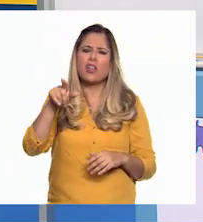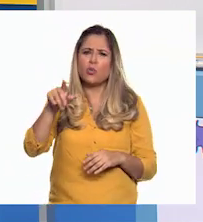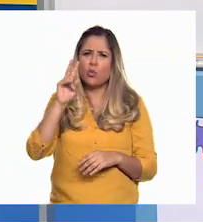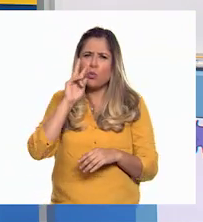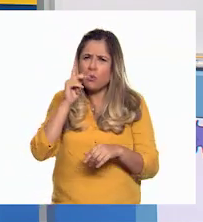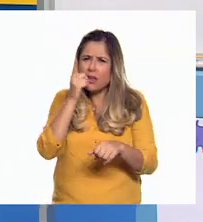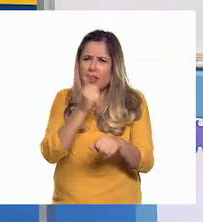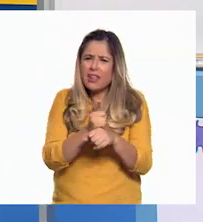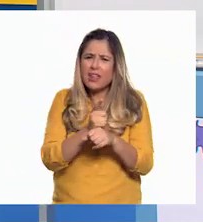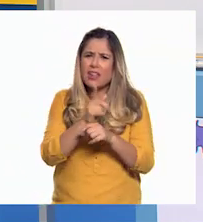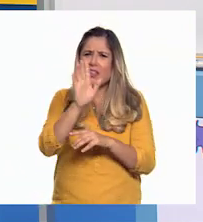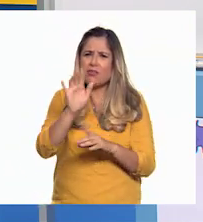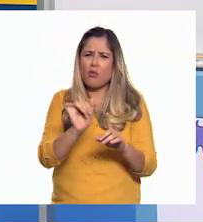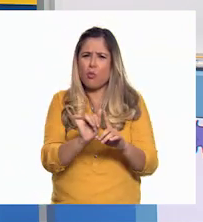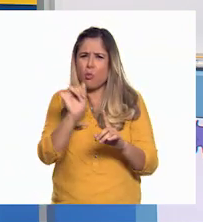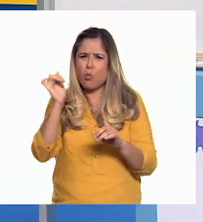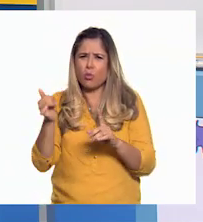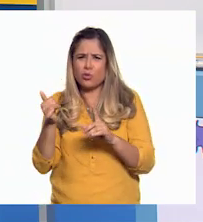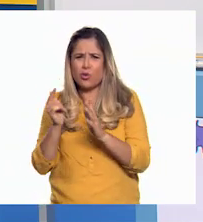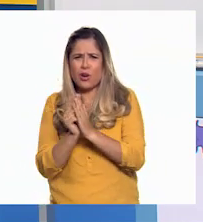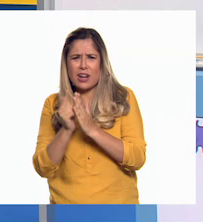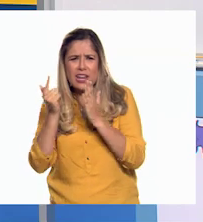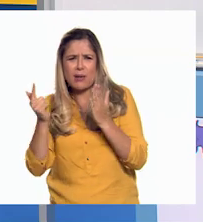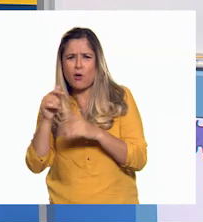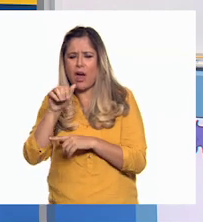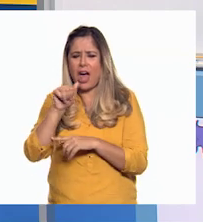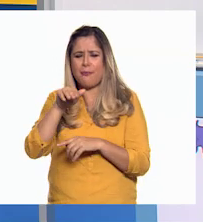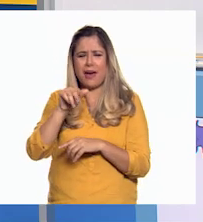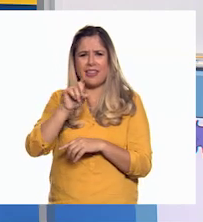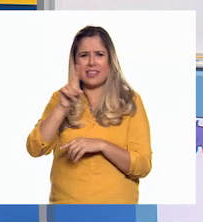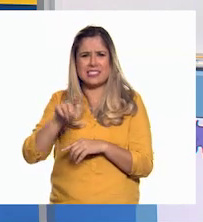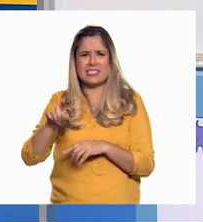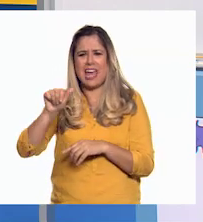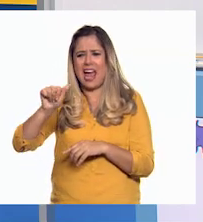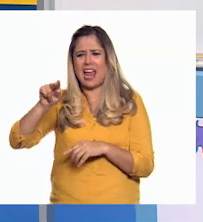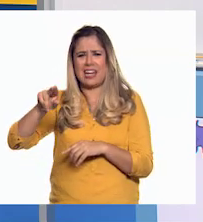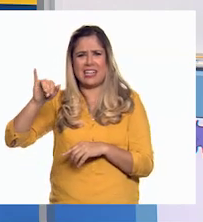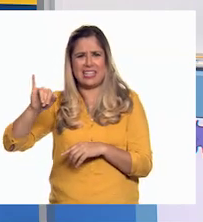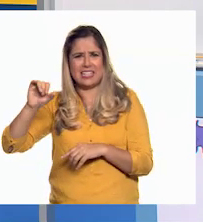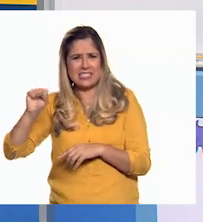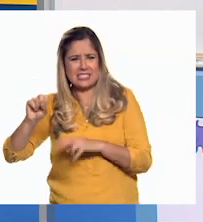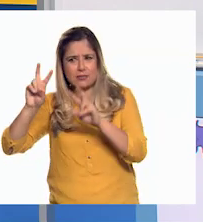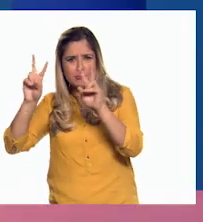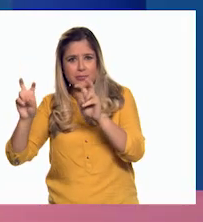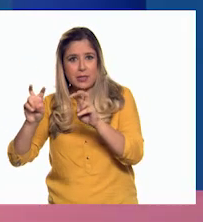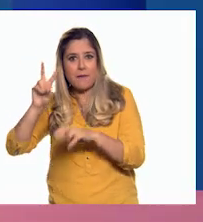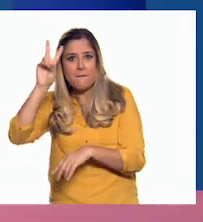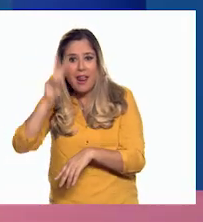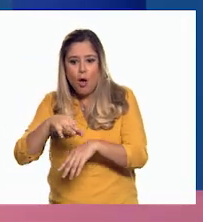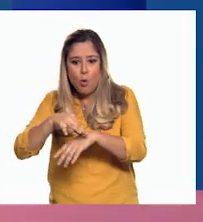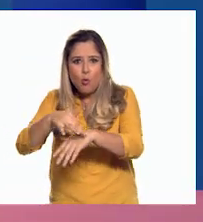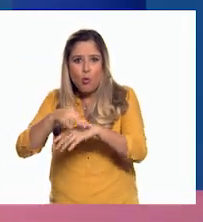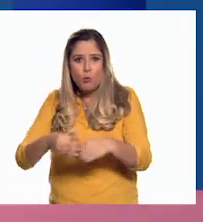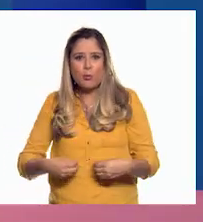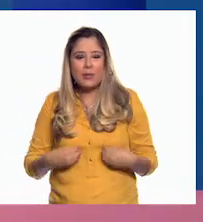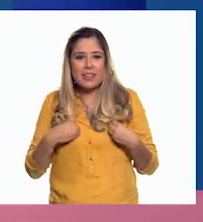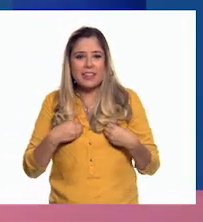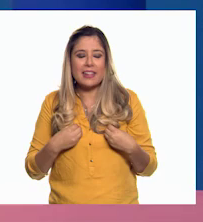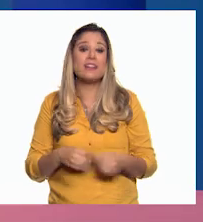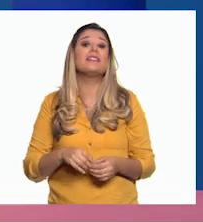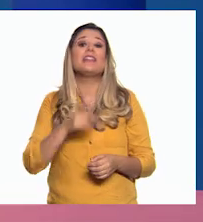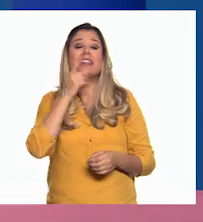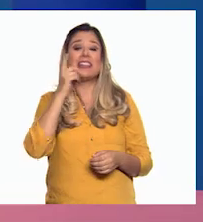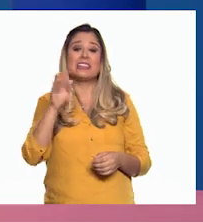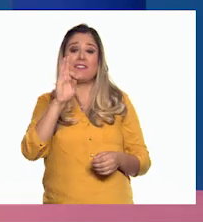cuenta de que esta otra obra, Amadís de Anís, también está inspirada en algo real? Sí, dice